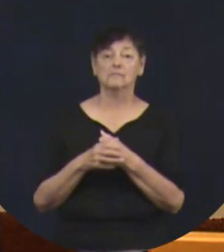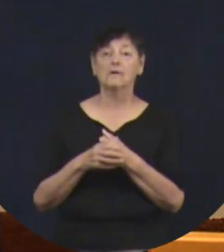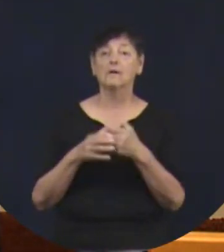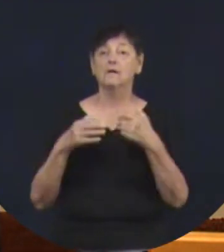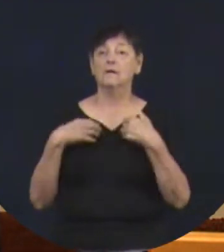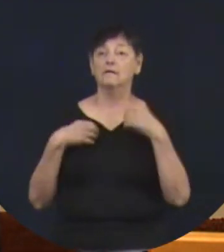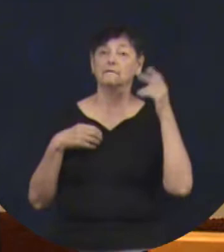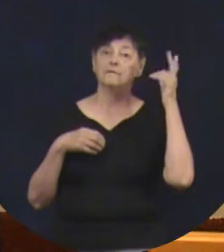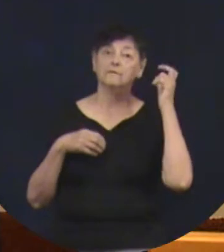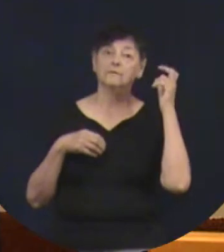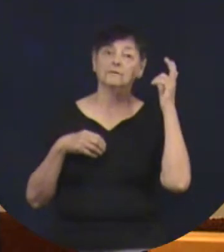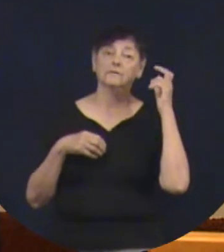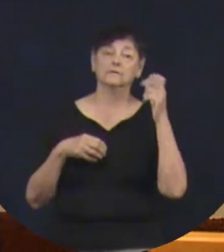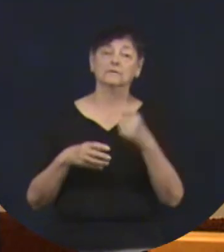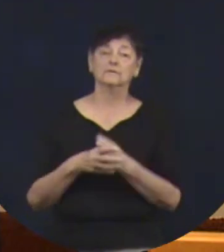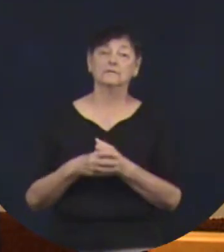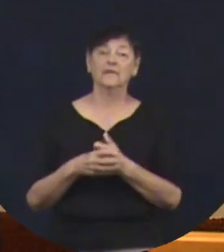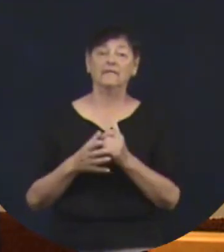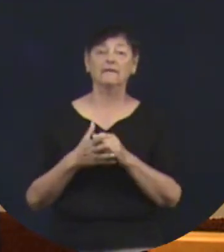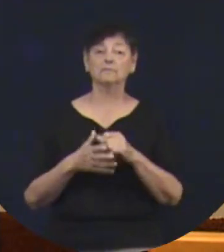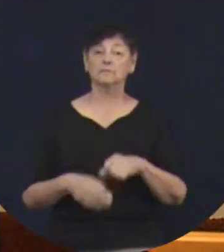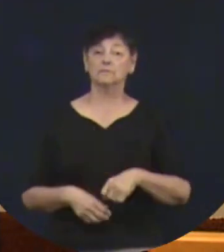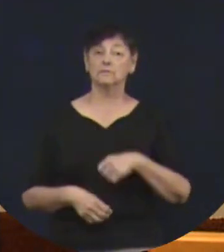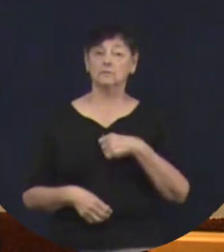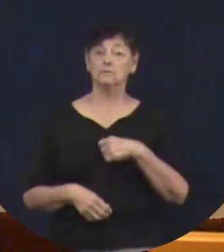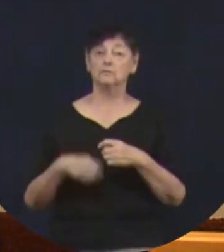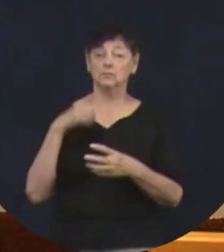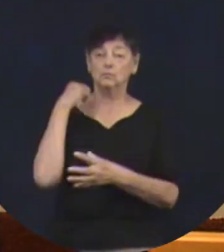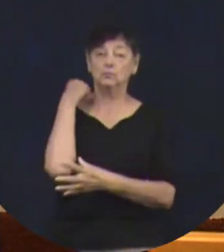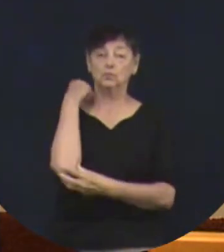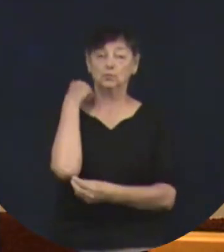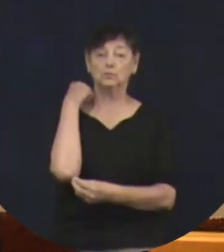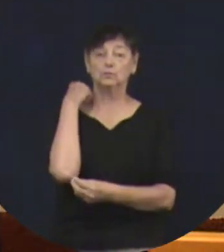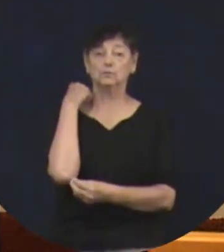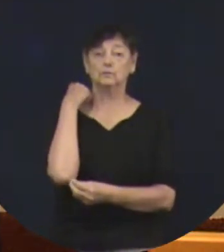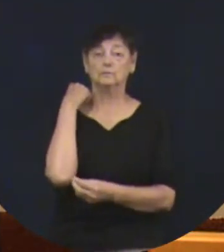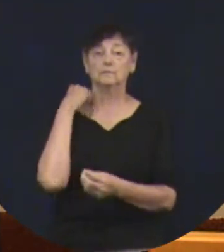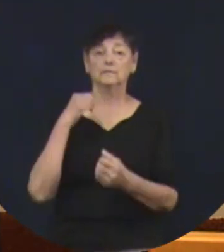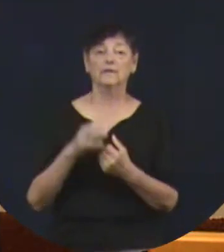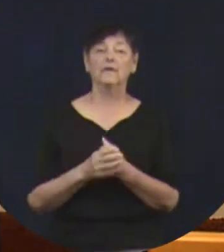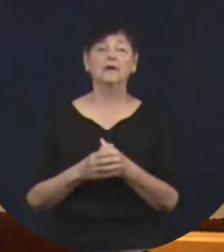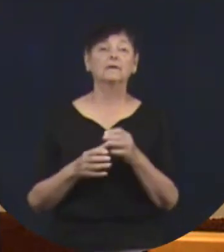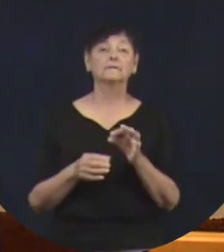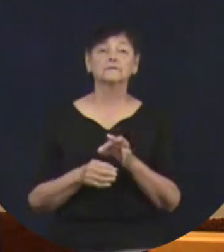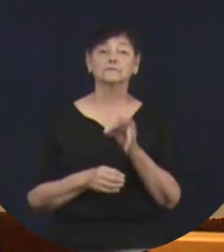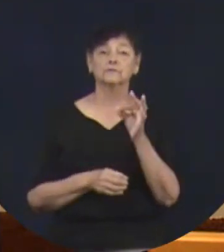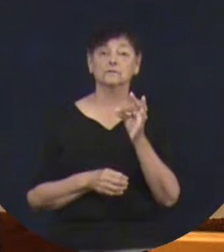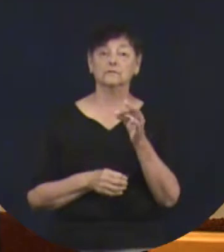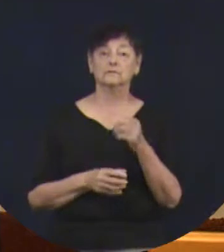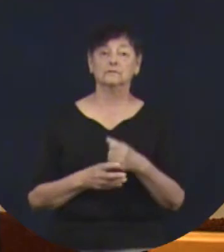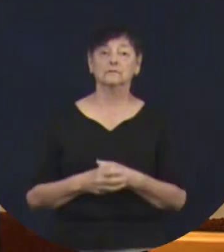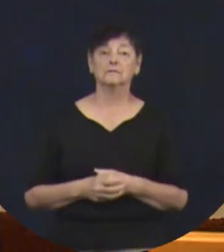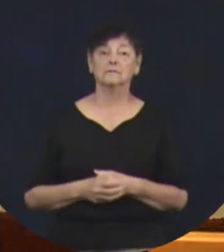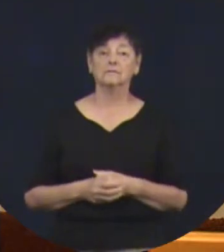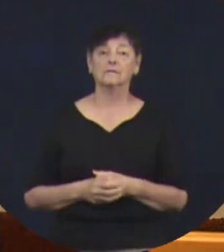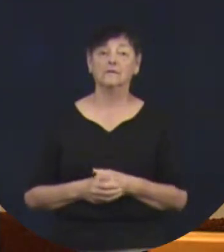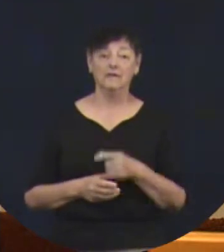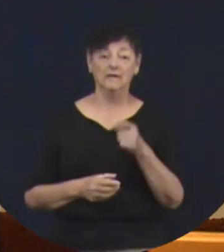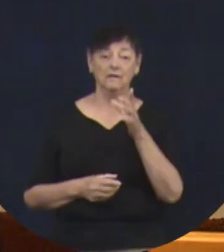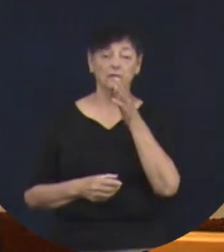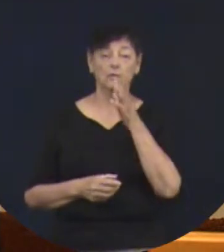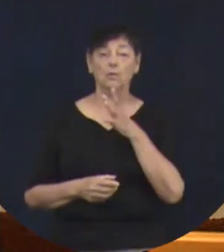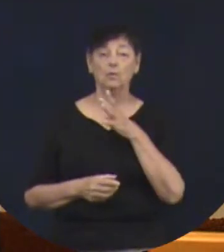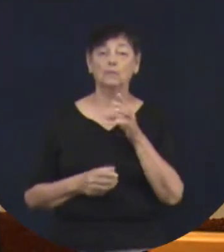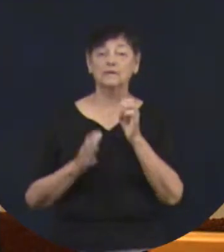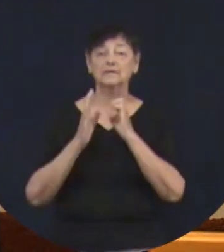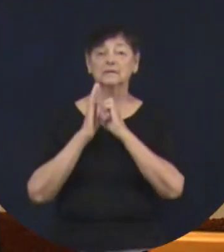Hemos oído que dichosos son los pobres del espíritu. Ella es